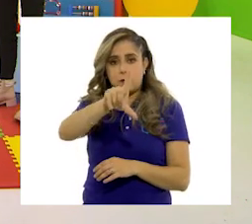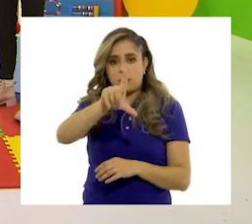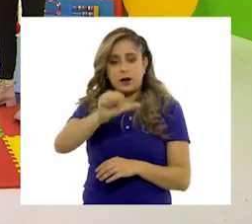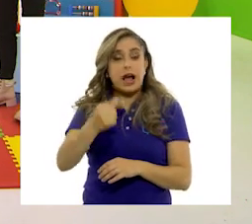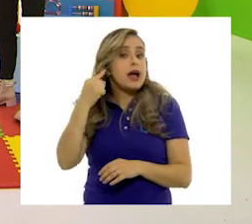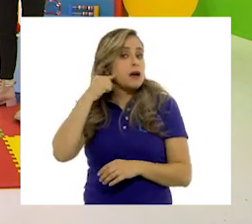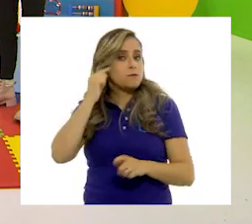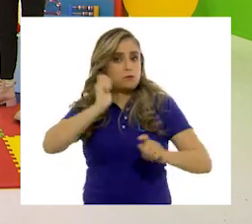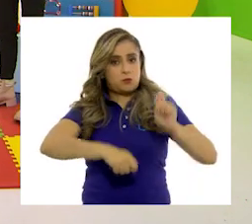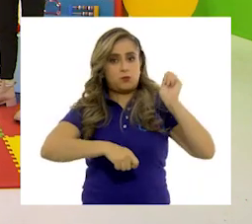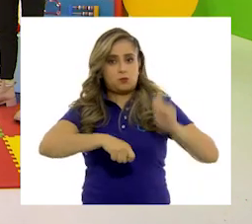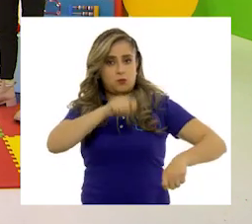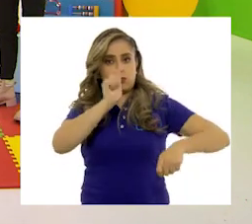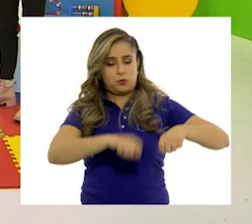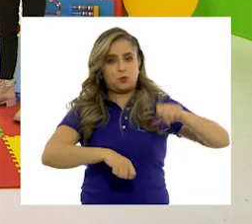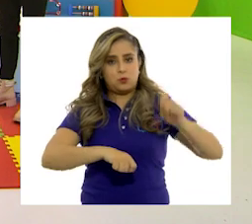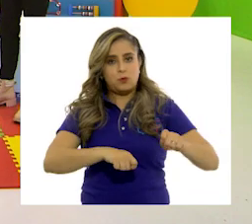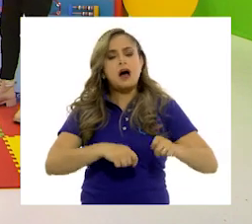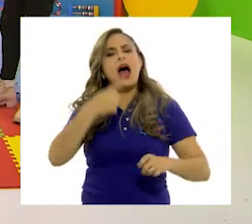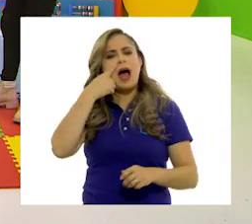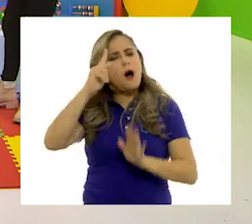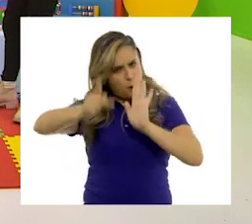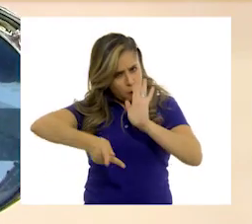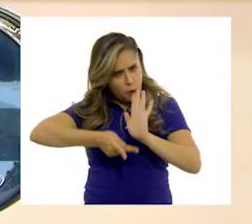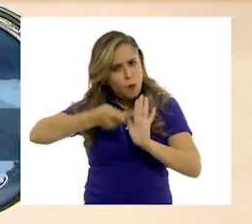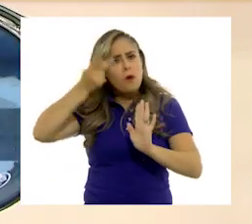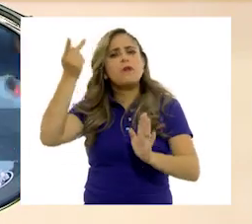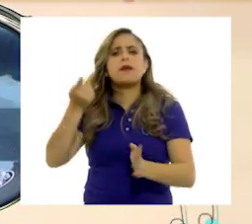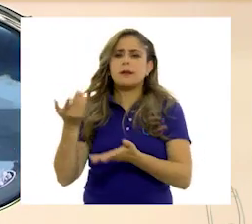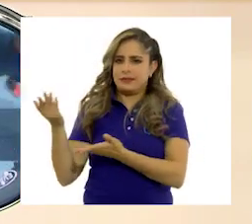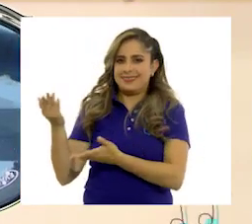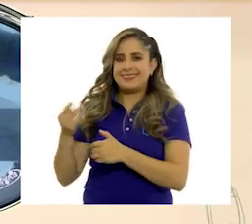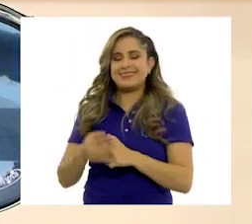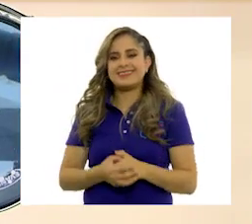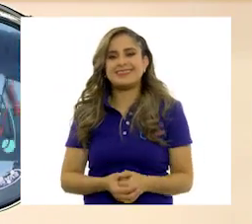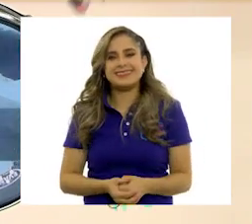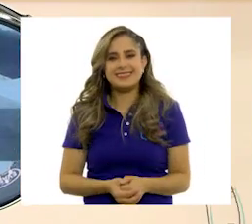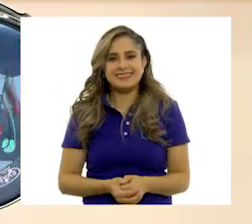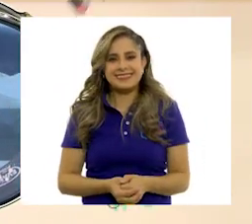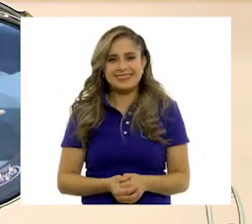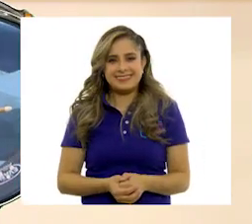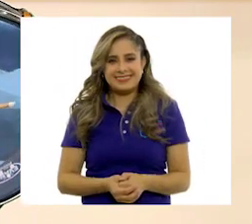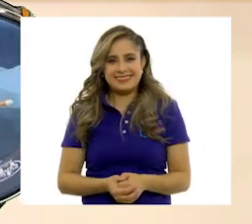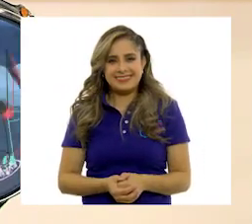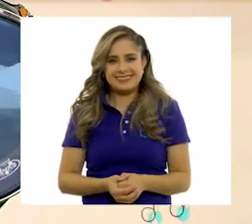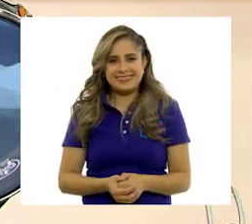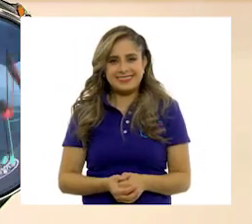sonido produce, pero vamos a escucharlo nuevamente. Claro.